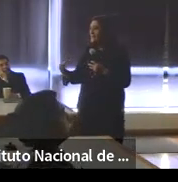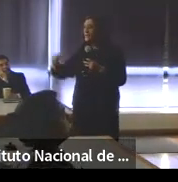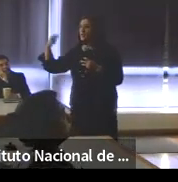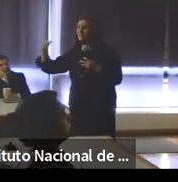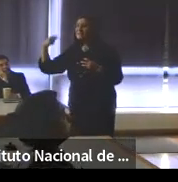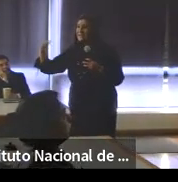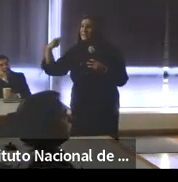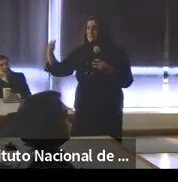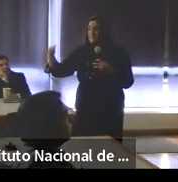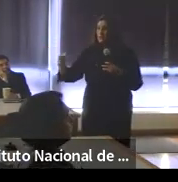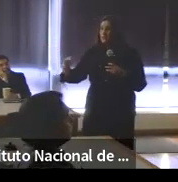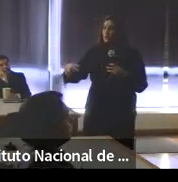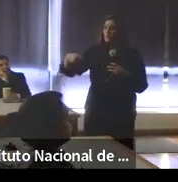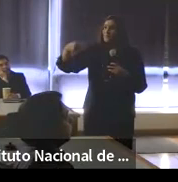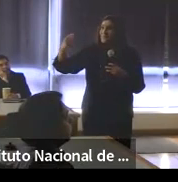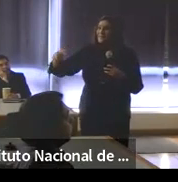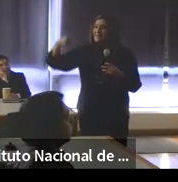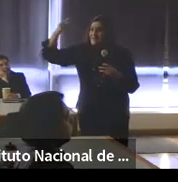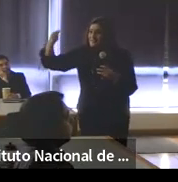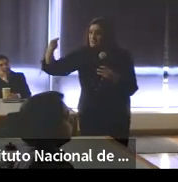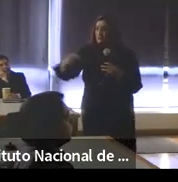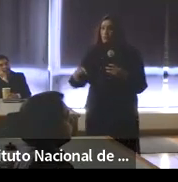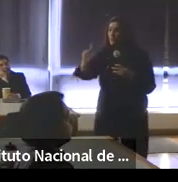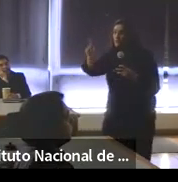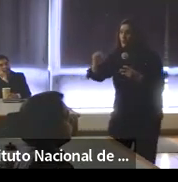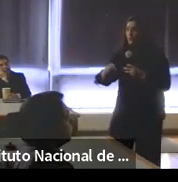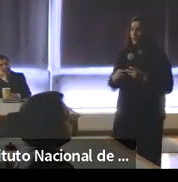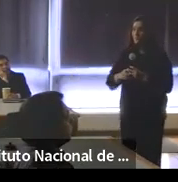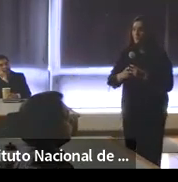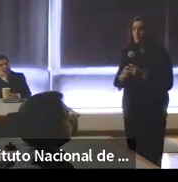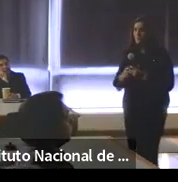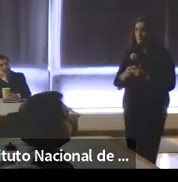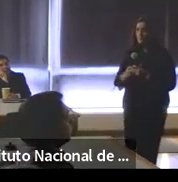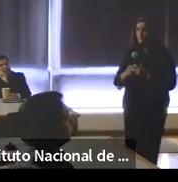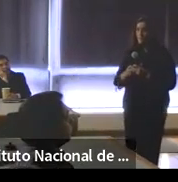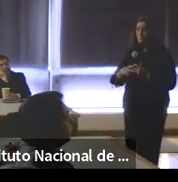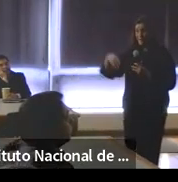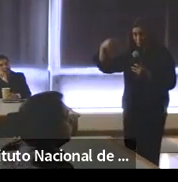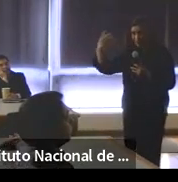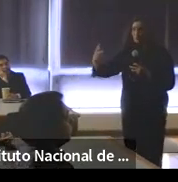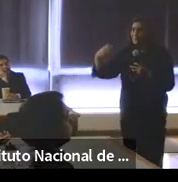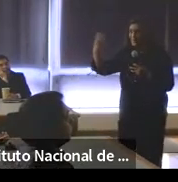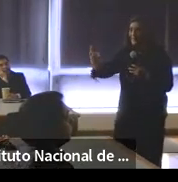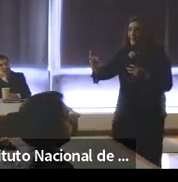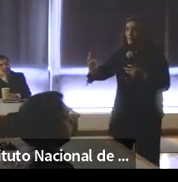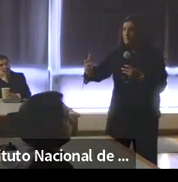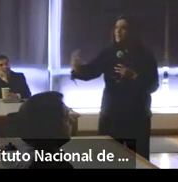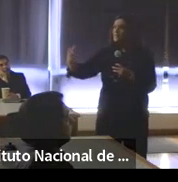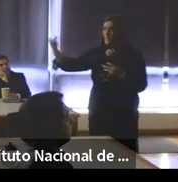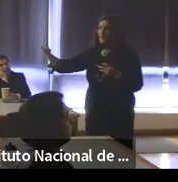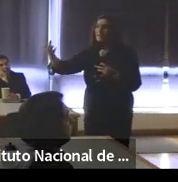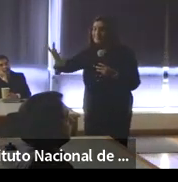de lo que te está diciendo tienes razón no en todo pero es una manera